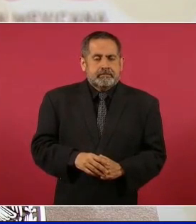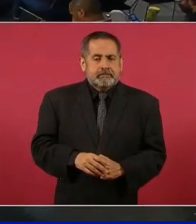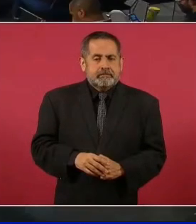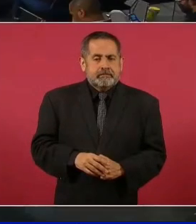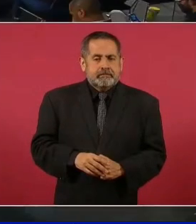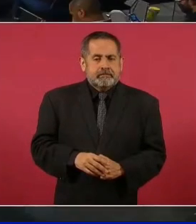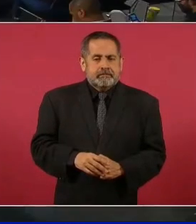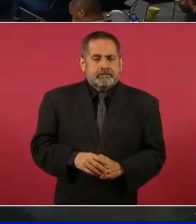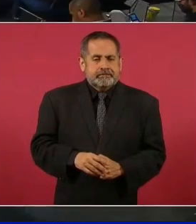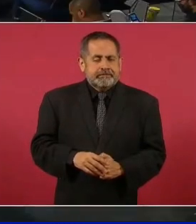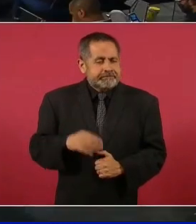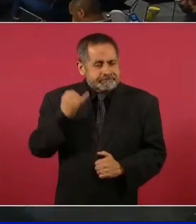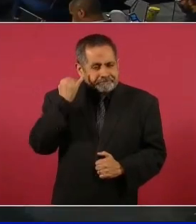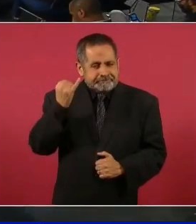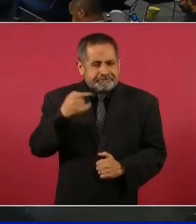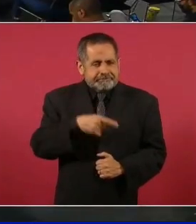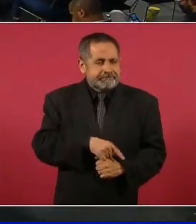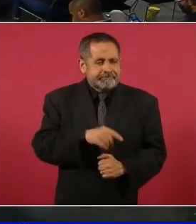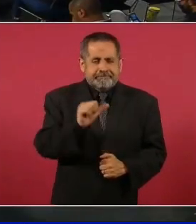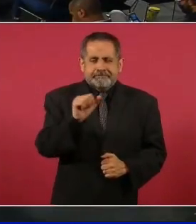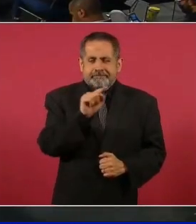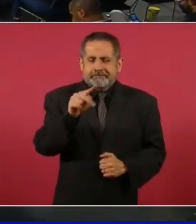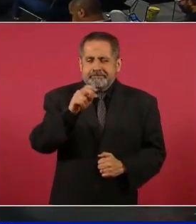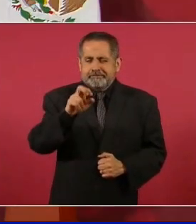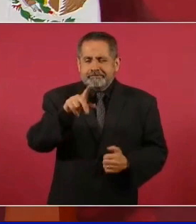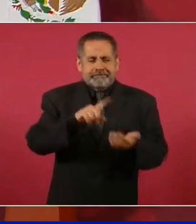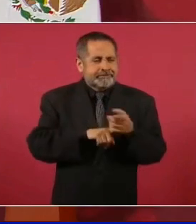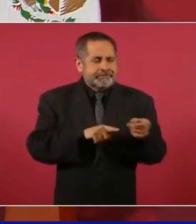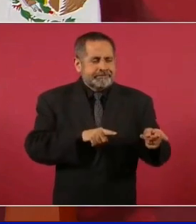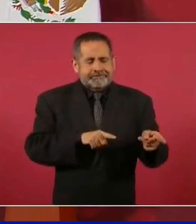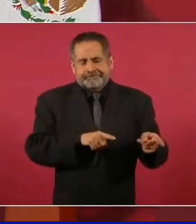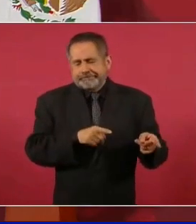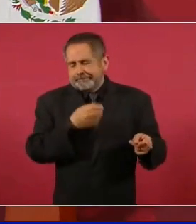Imagínense a Aznar.